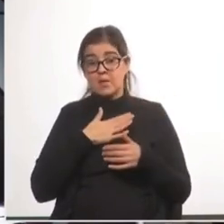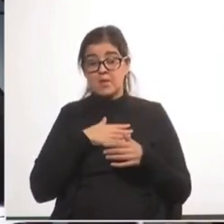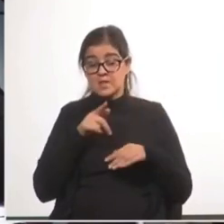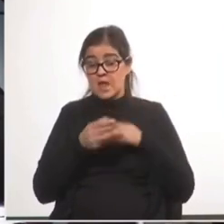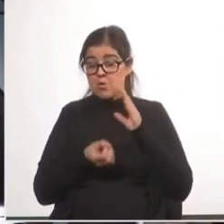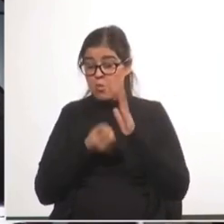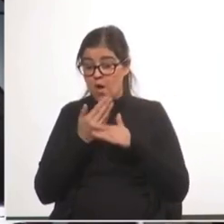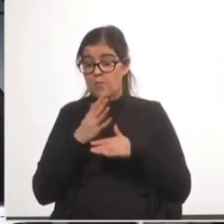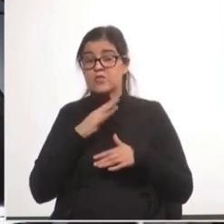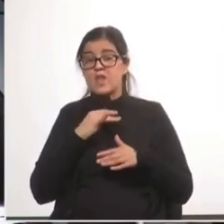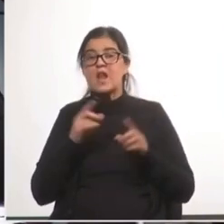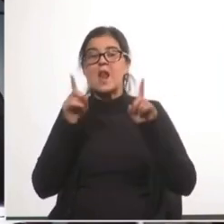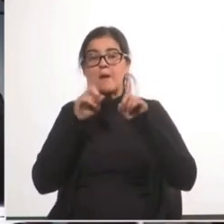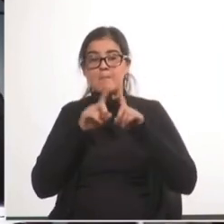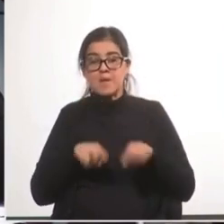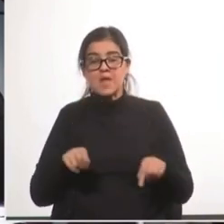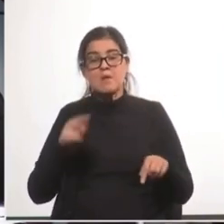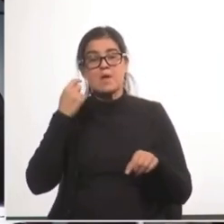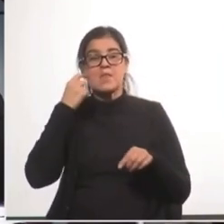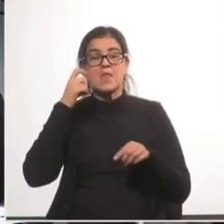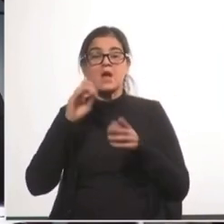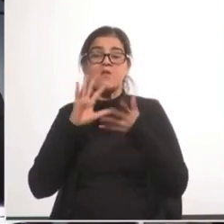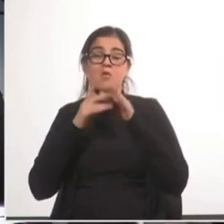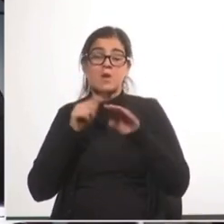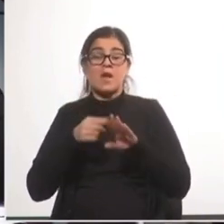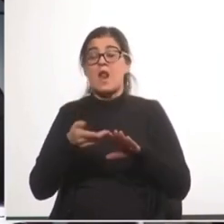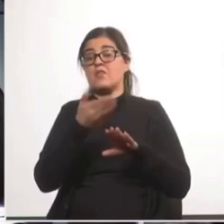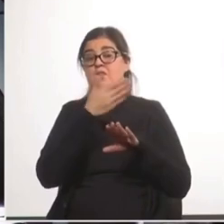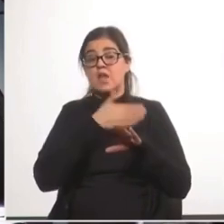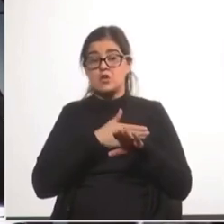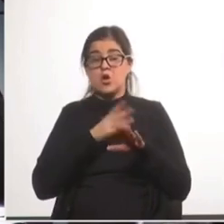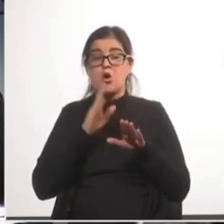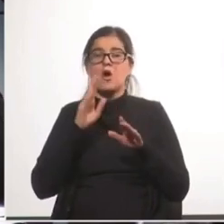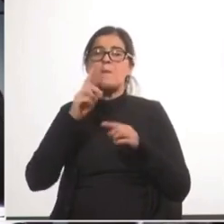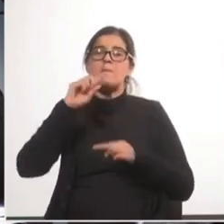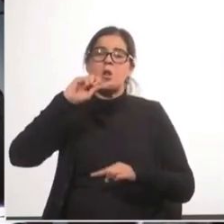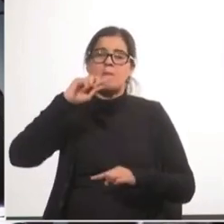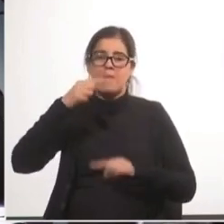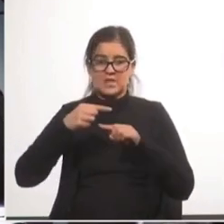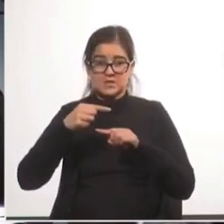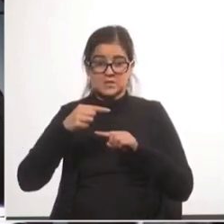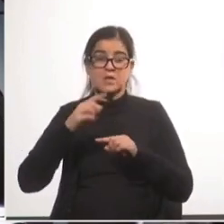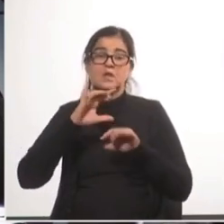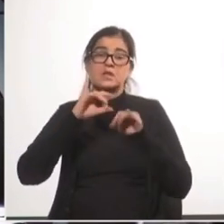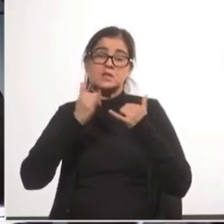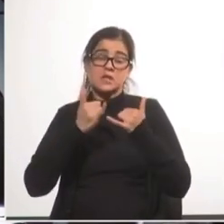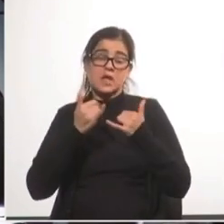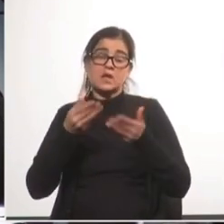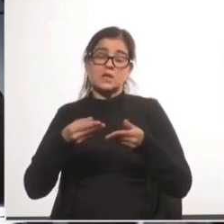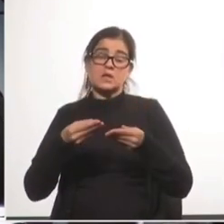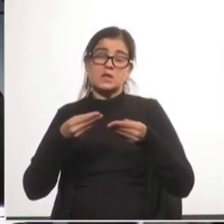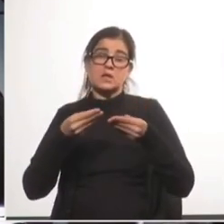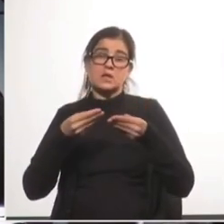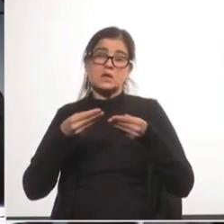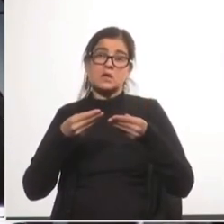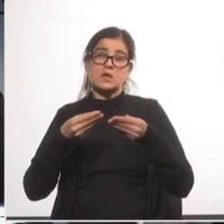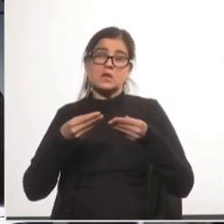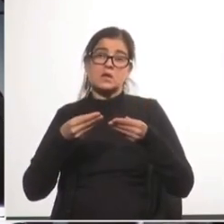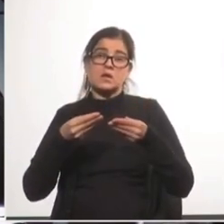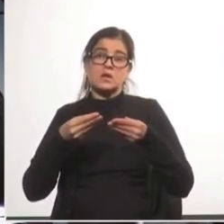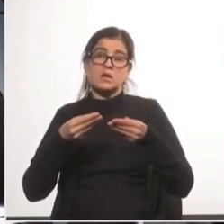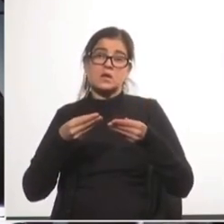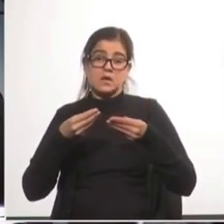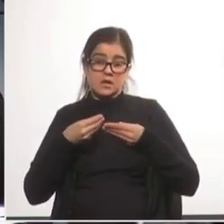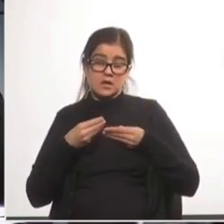nuevo tiene la misma filosofía que tenían los anteriores, la sintetizaron, se recibió a